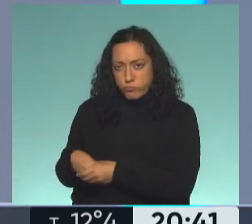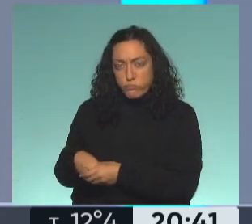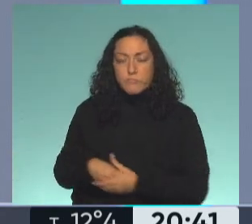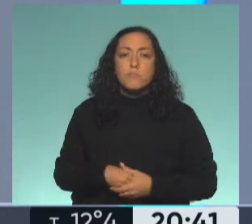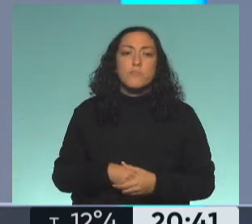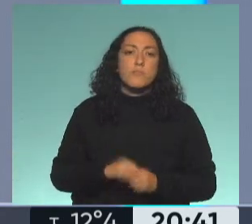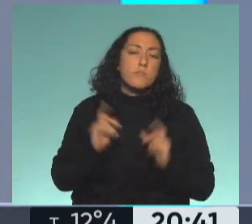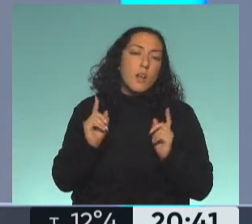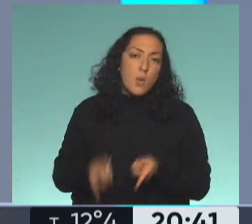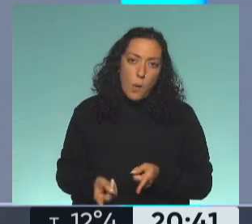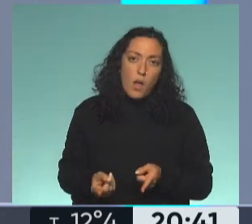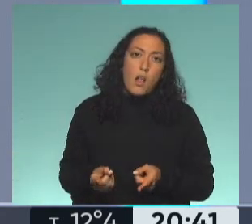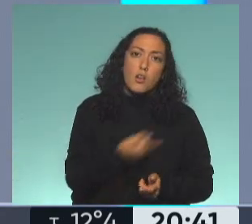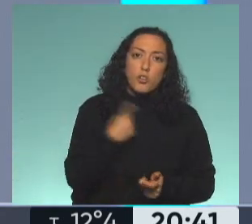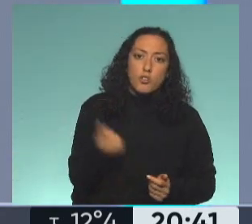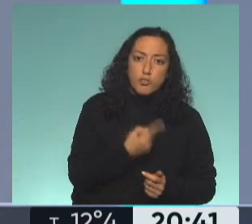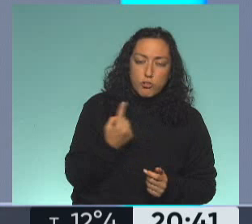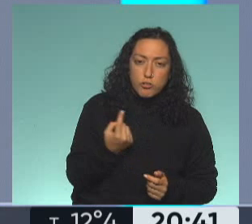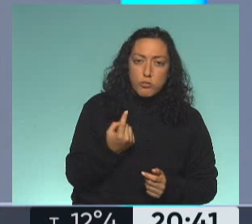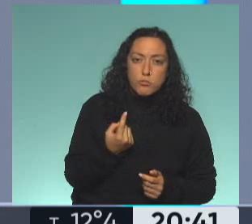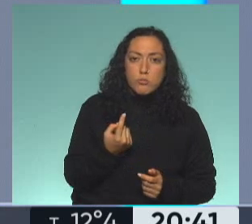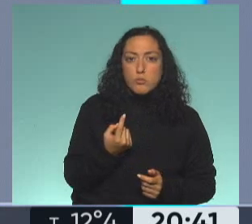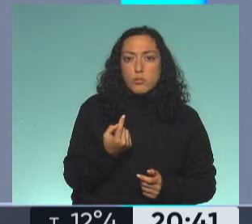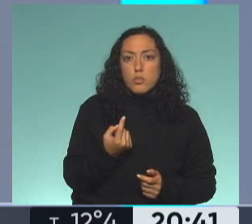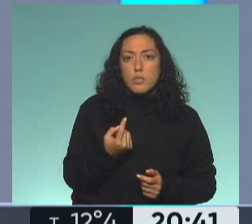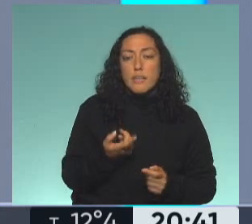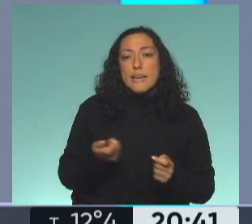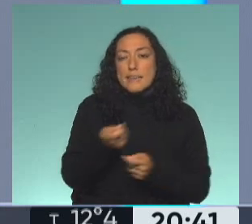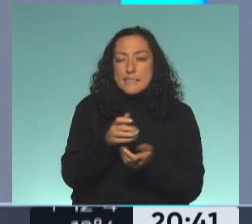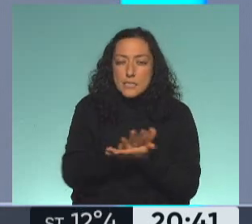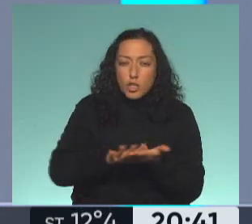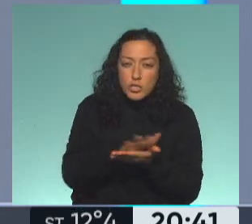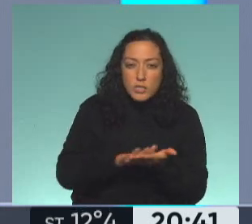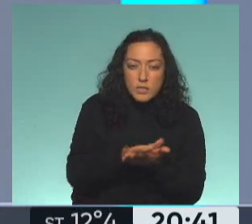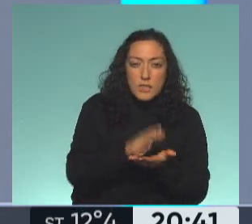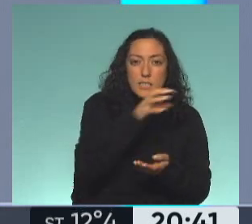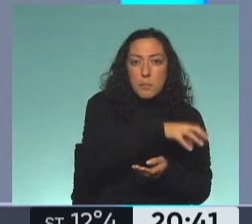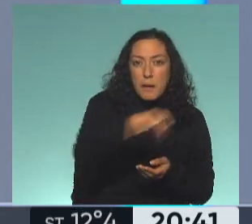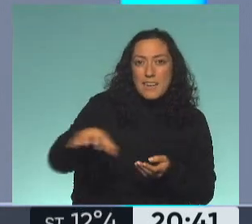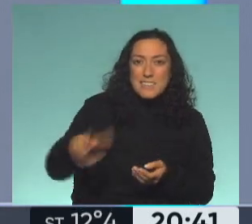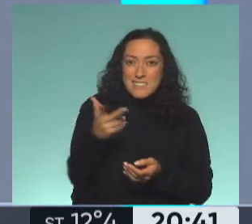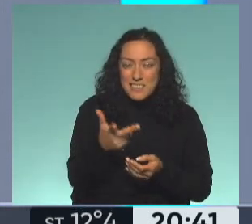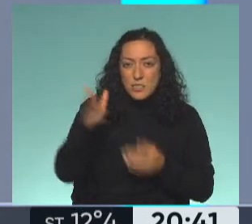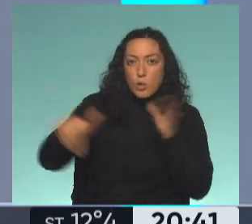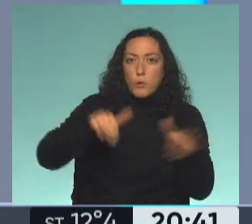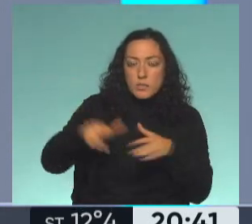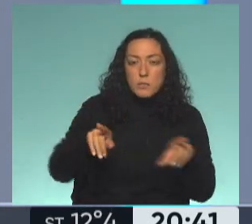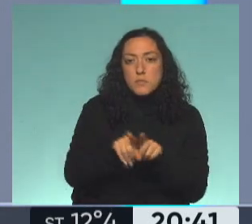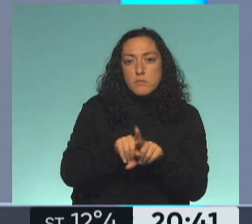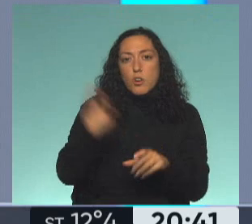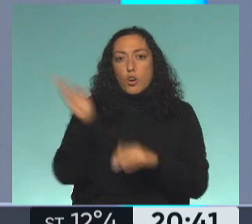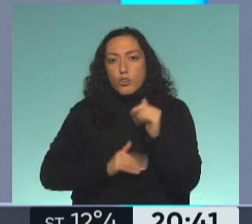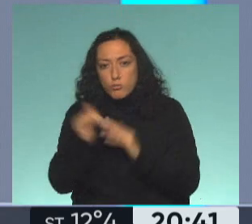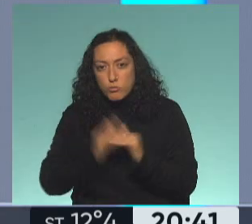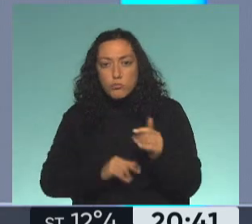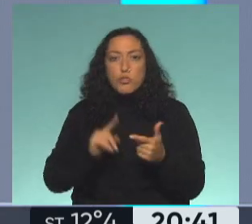nosotros tenemos, por ejemplo, convocamos a lo que son negociaciones tripartitas en temas como construcción, en